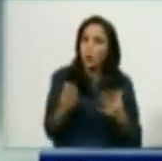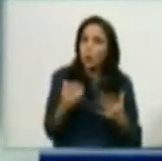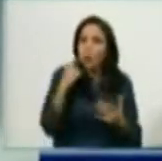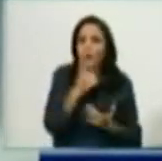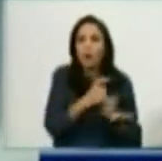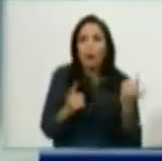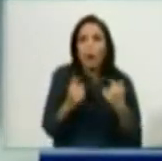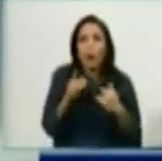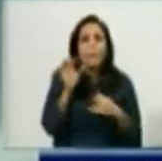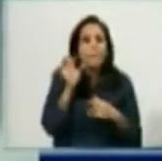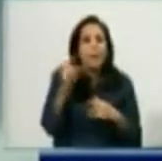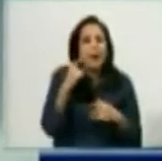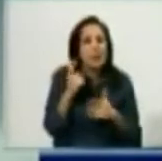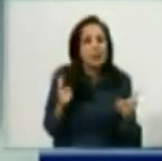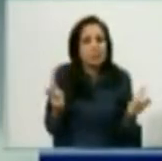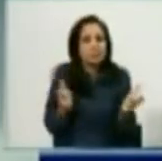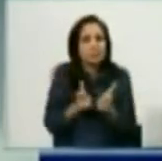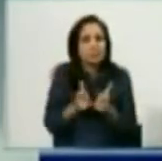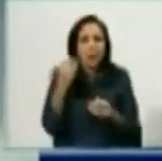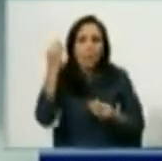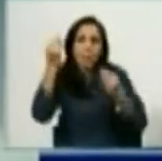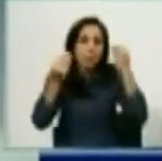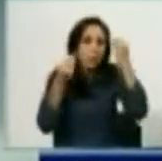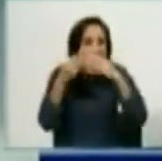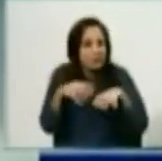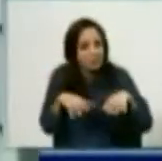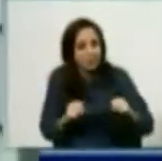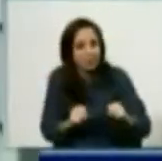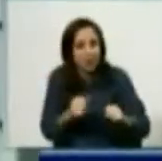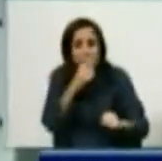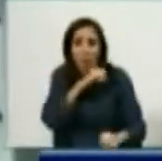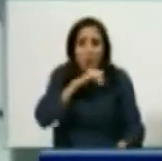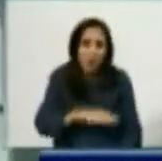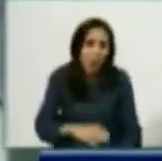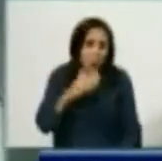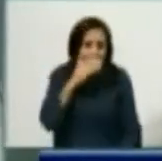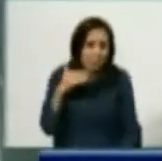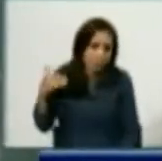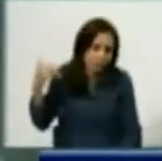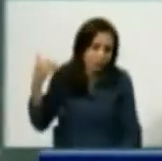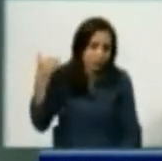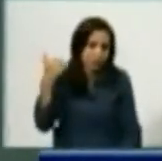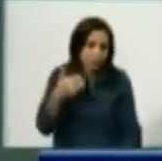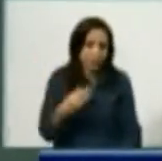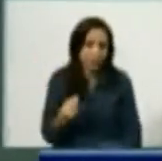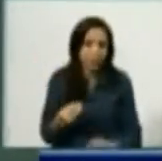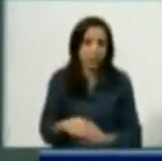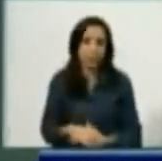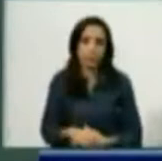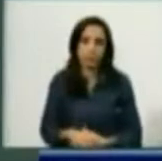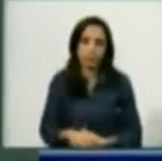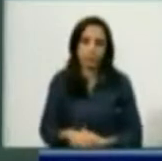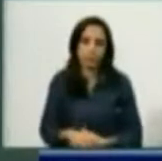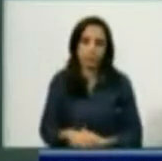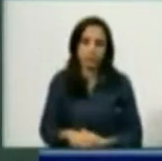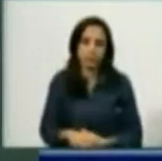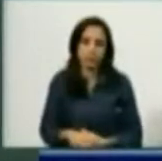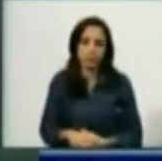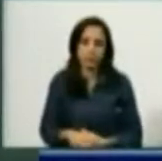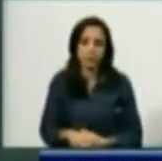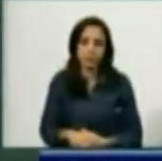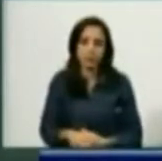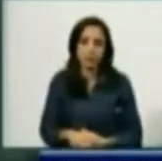país del que pensaban apoderarse a lo largo de la historia como fruto podrido